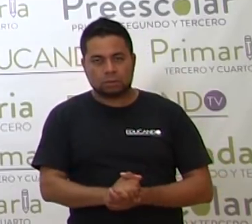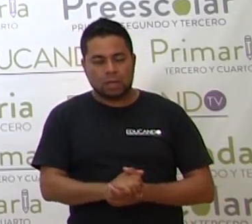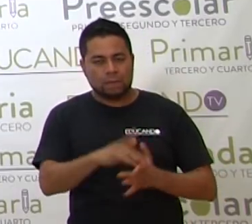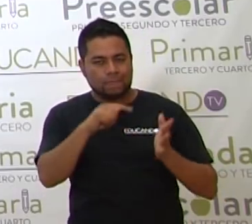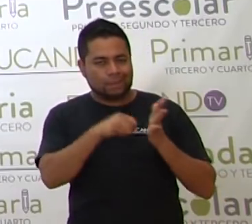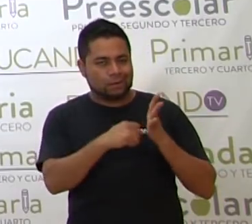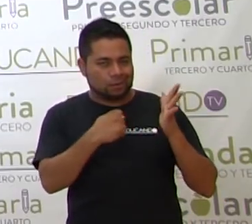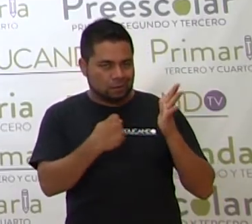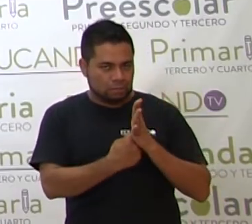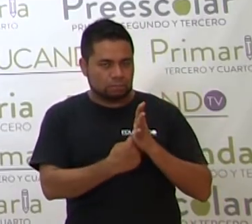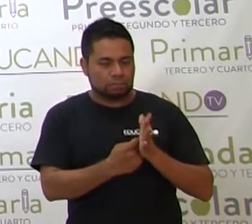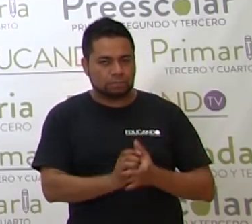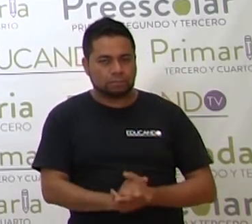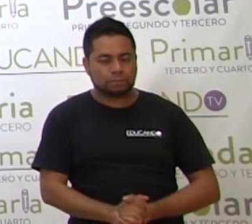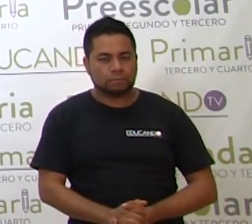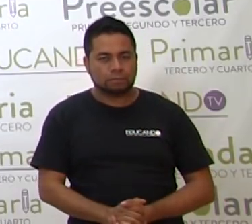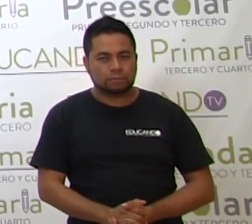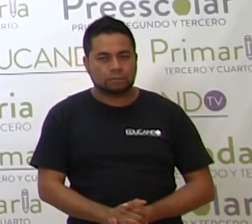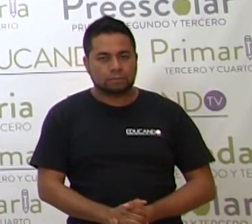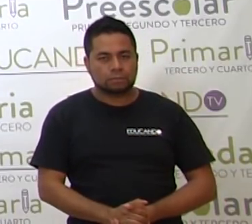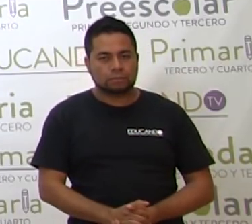técnica, ¿bien?